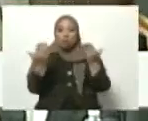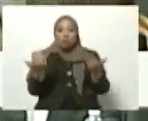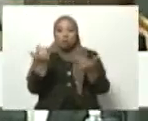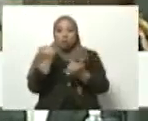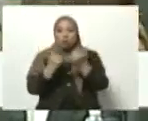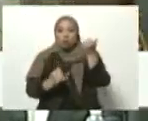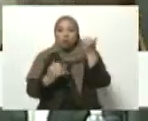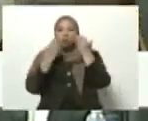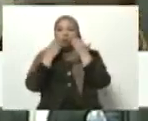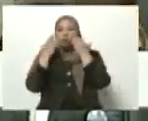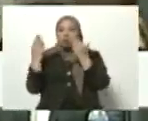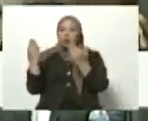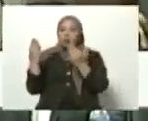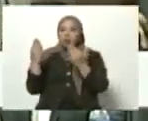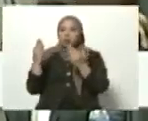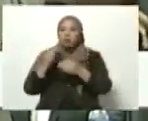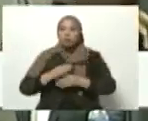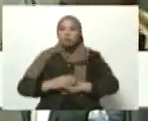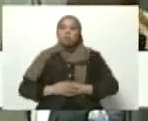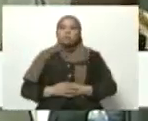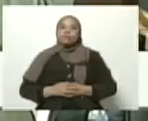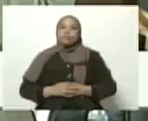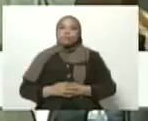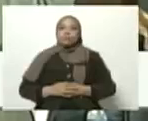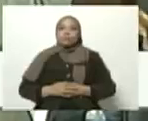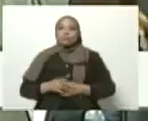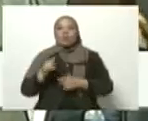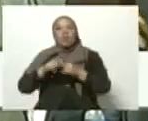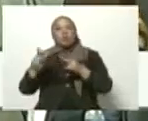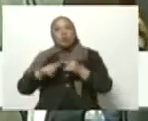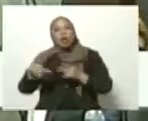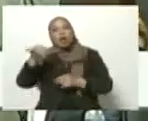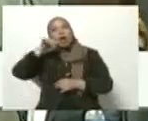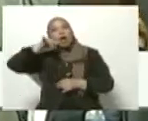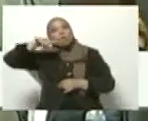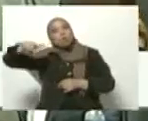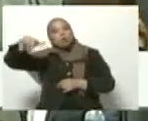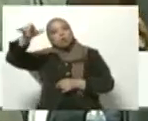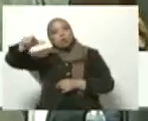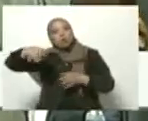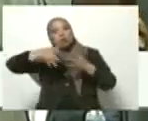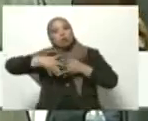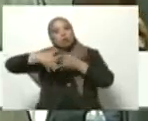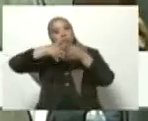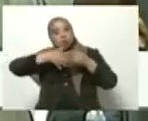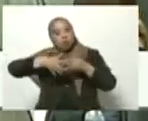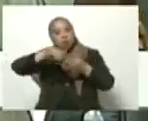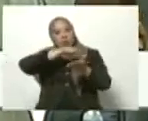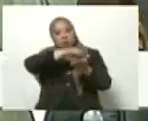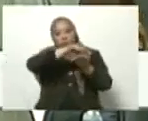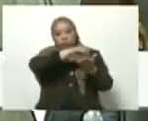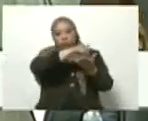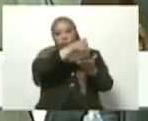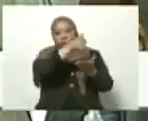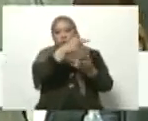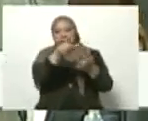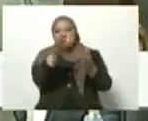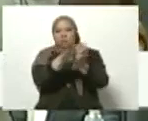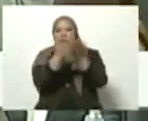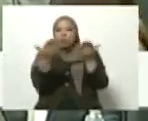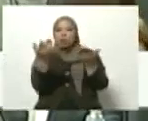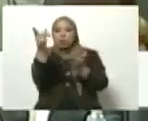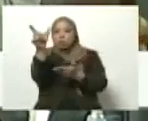Bolton, la demanda de Goodrow en el Tribunal de Florida y el libro de Mark